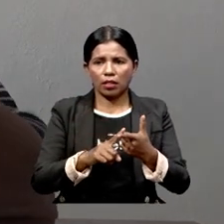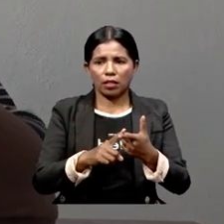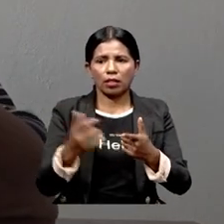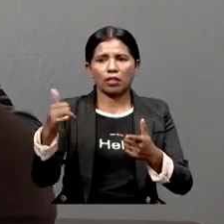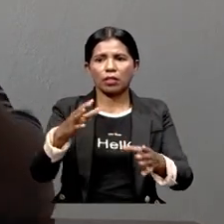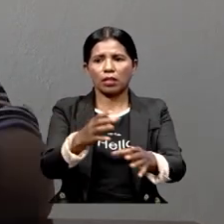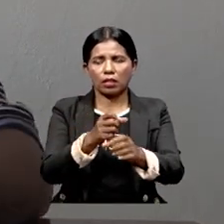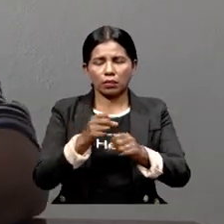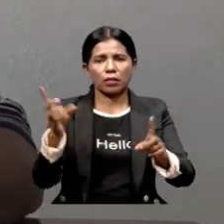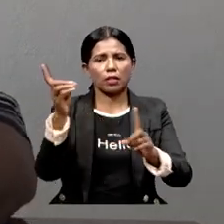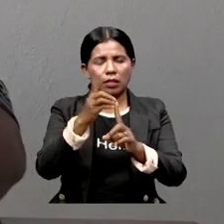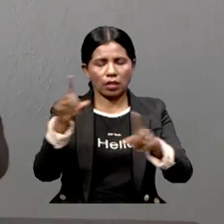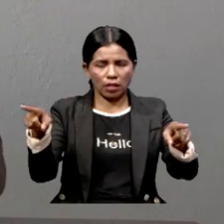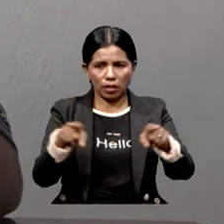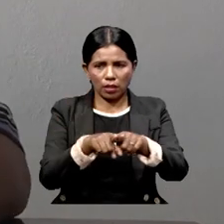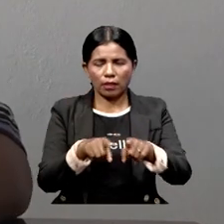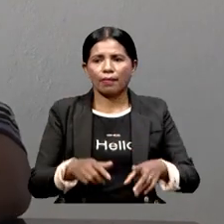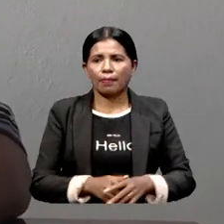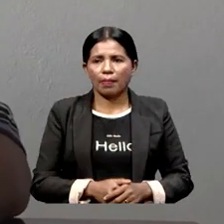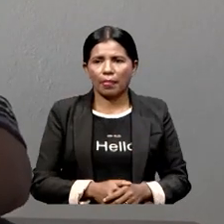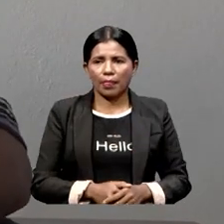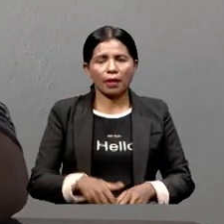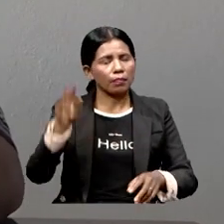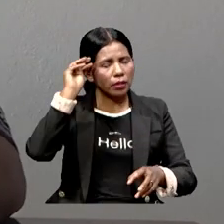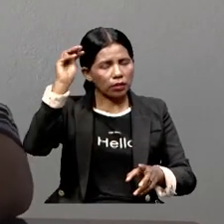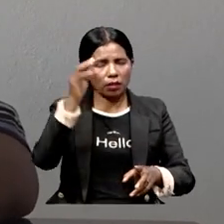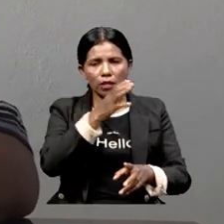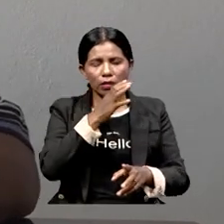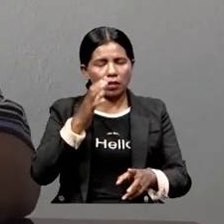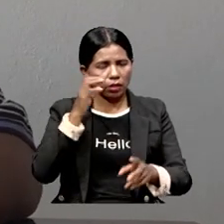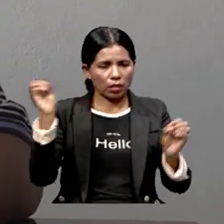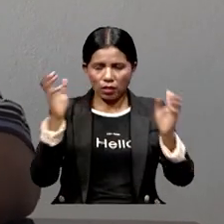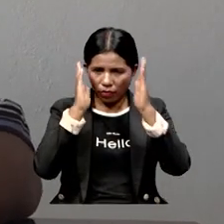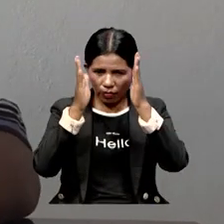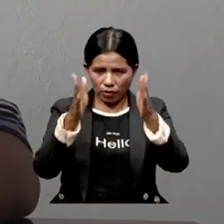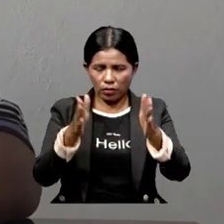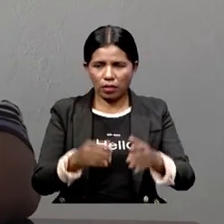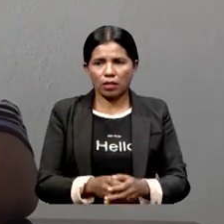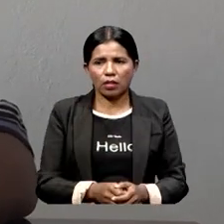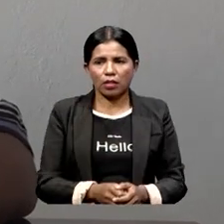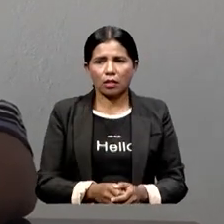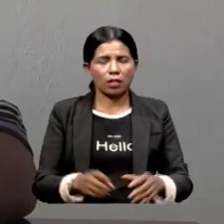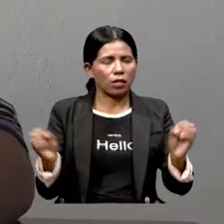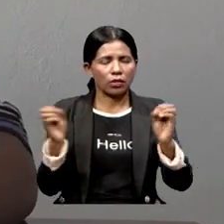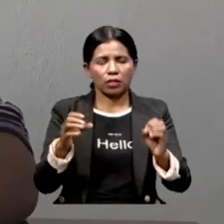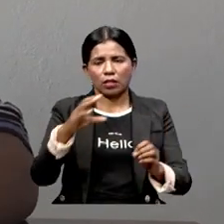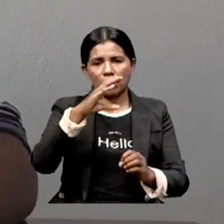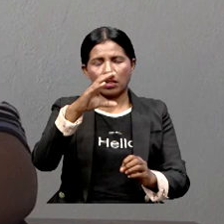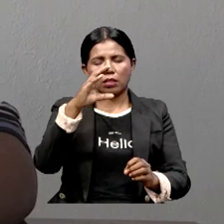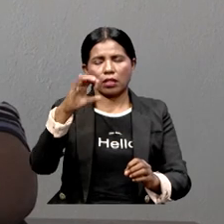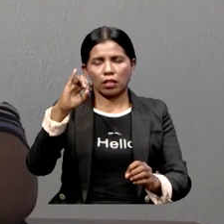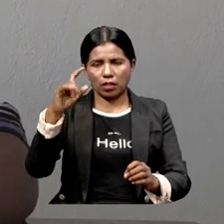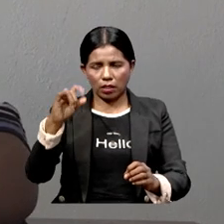no es data de esa. Cata, Ministerio de Agricultura, la serios. Laos, CCI.